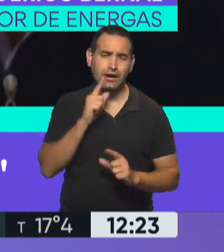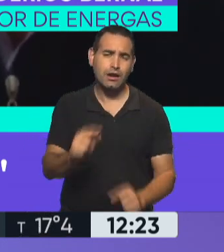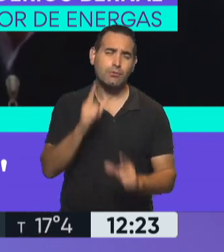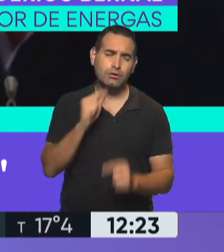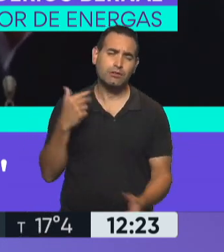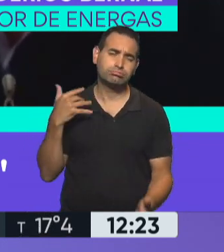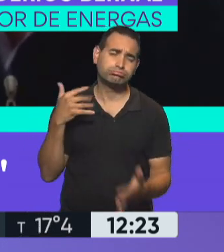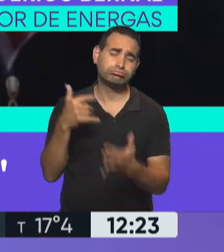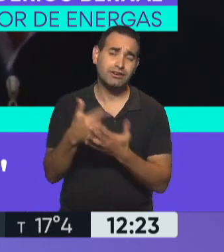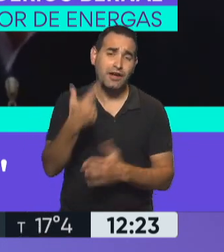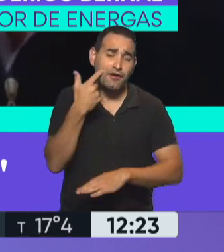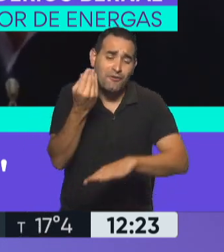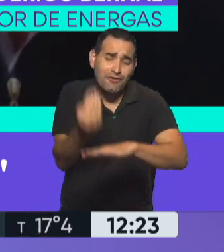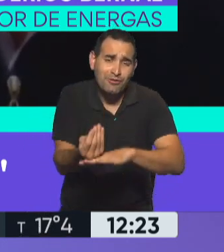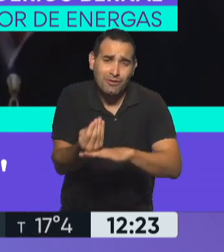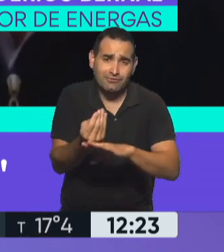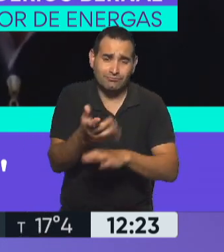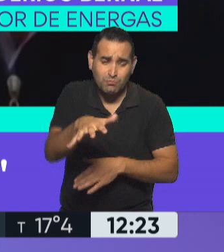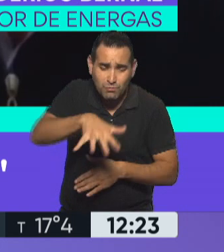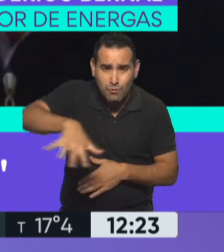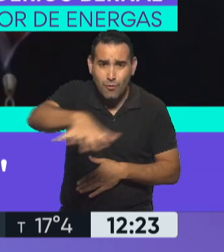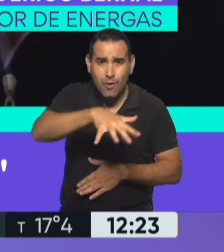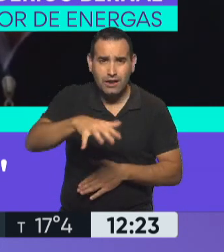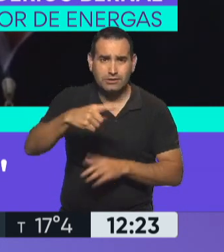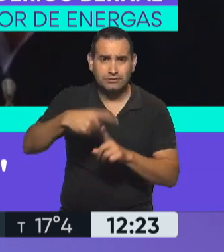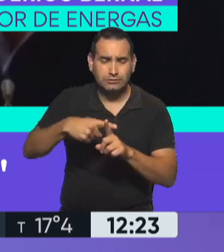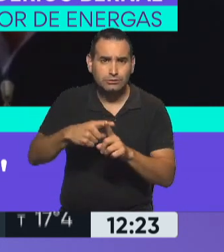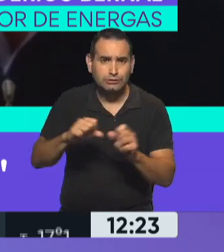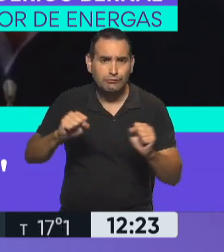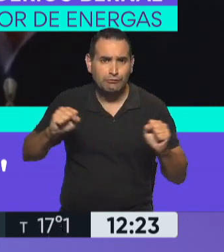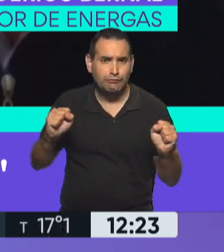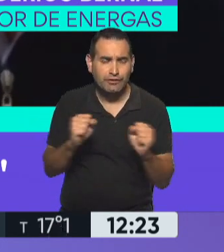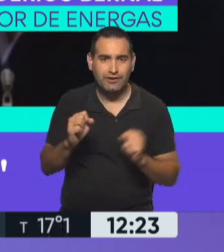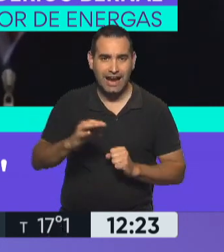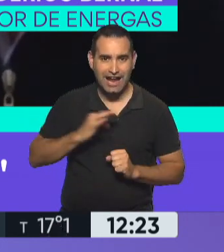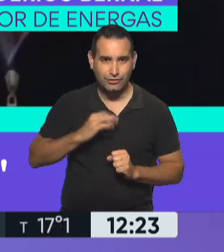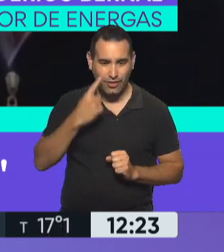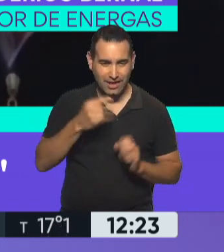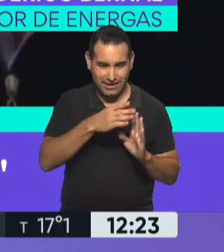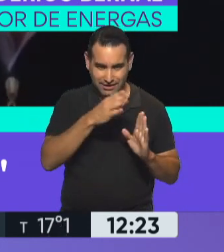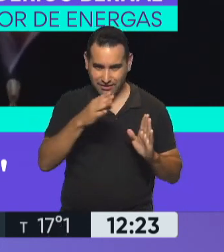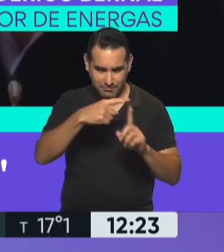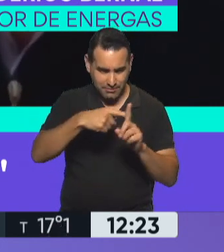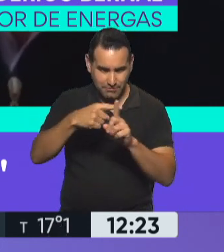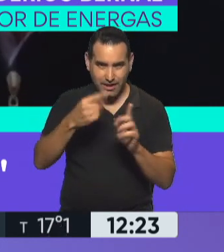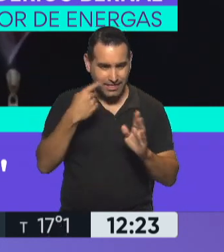que por estar viviendo en zonas donde cuando uno computa los días del año que tienen que